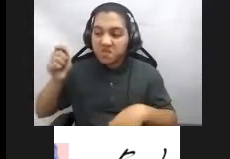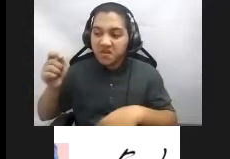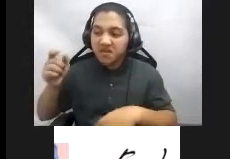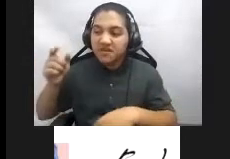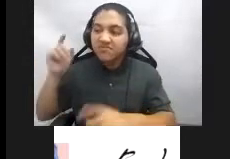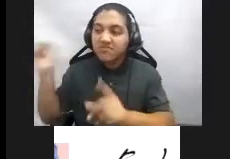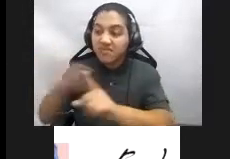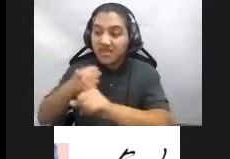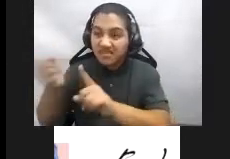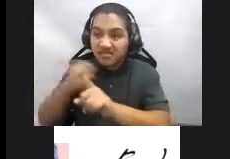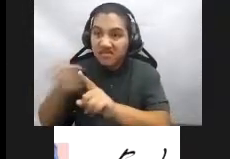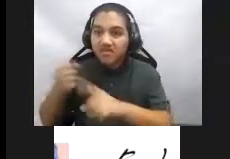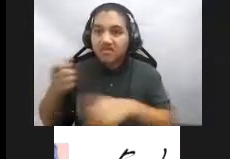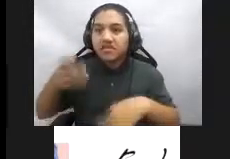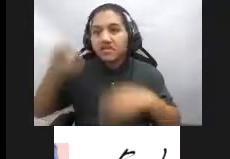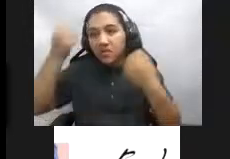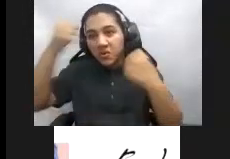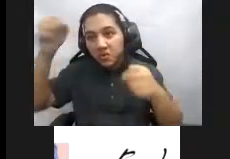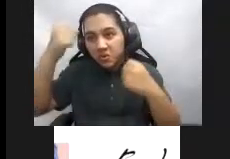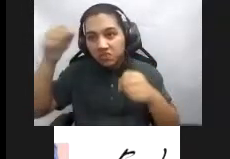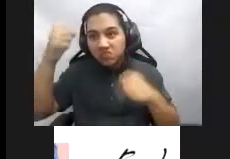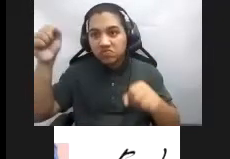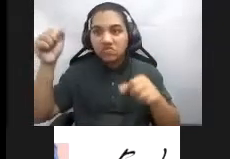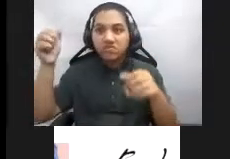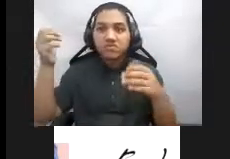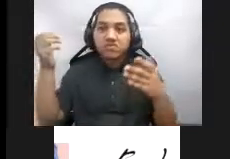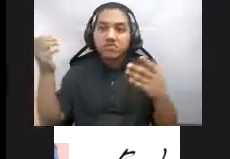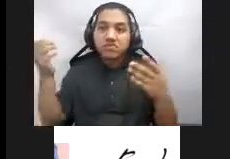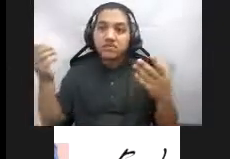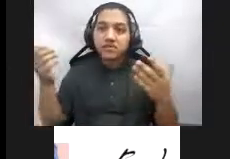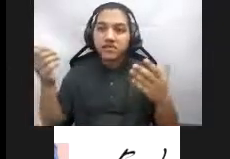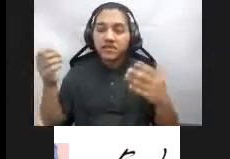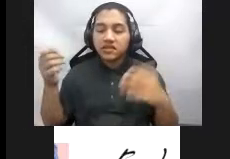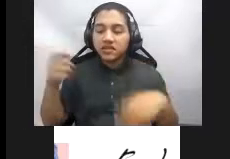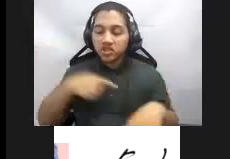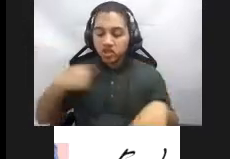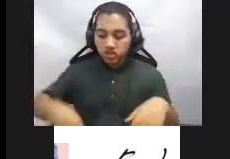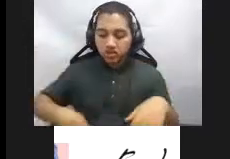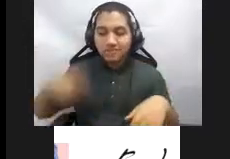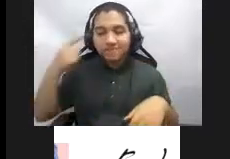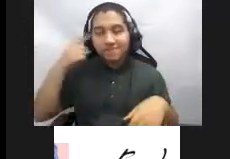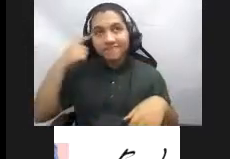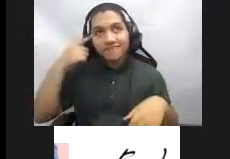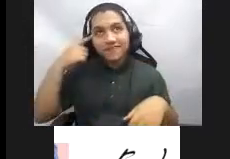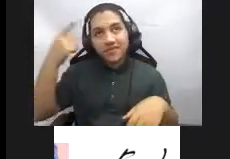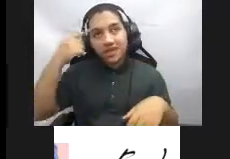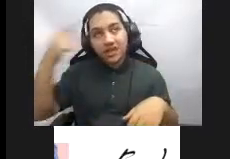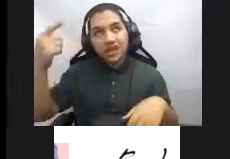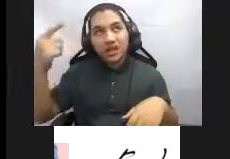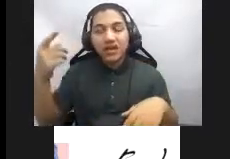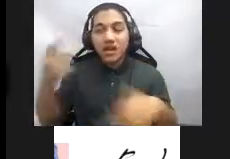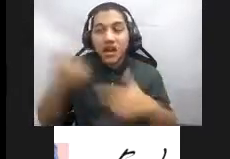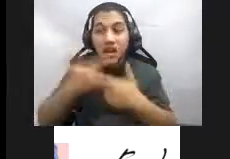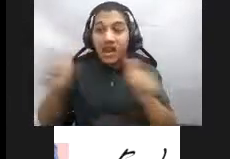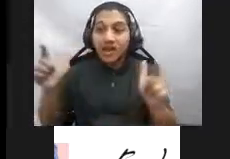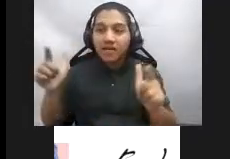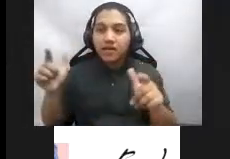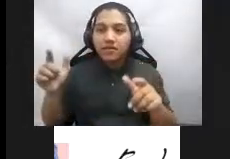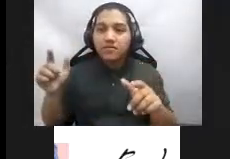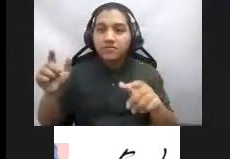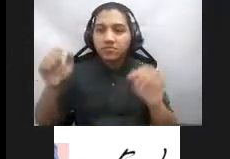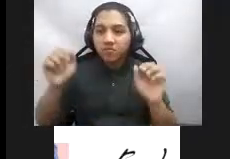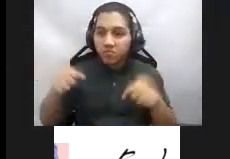ahí comienzan las rebeliones. Los chinos llegaban con la idea de que eran libres, de que podían hacer muchas